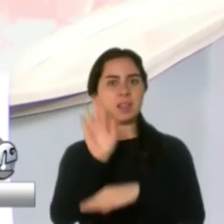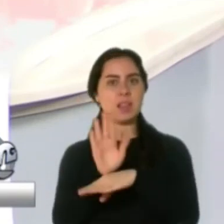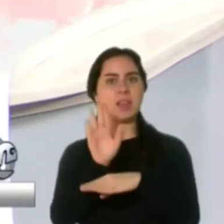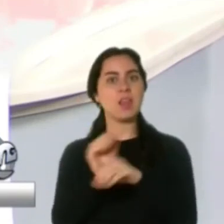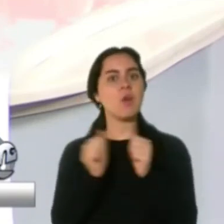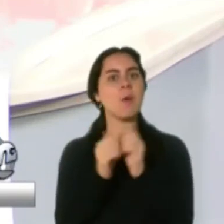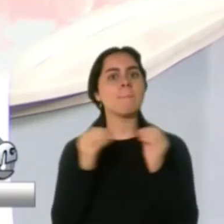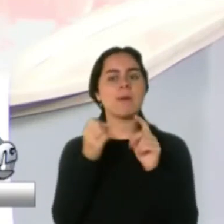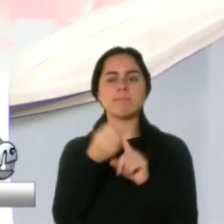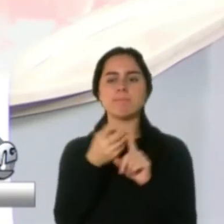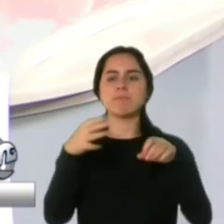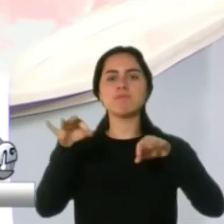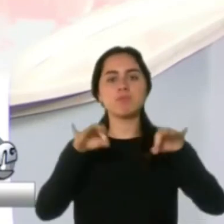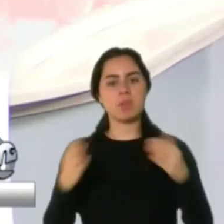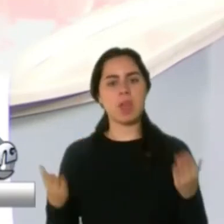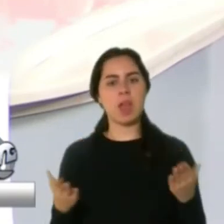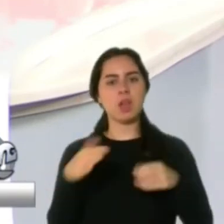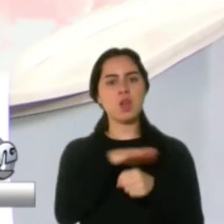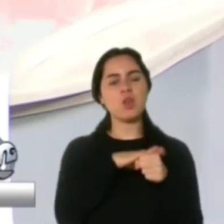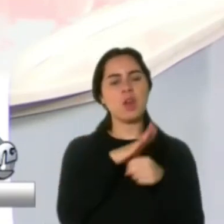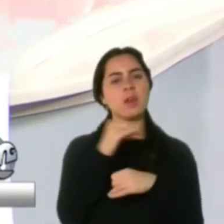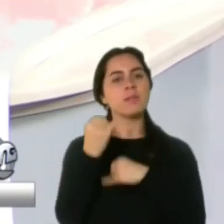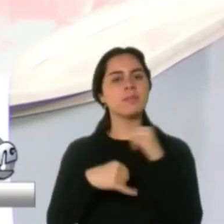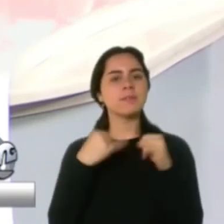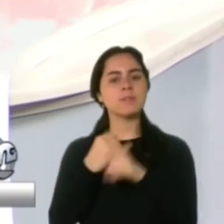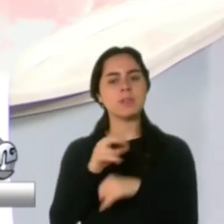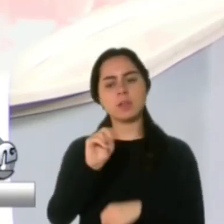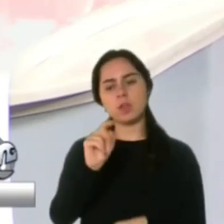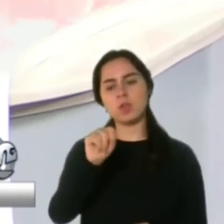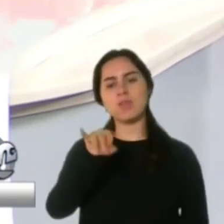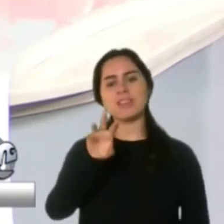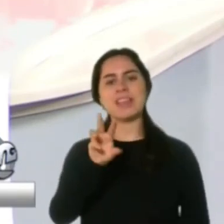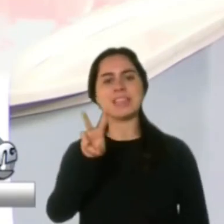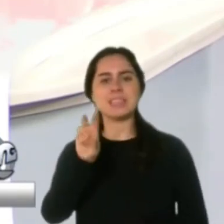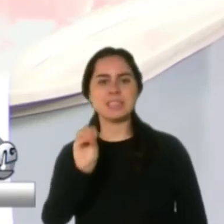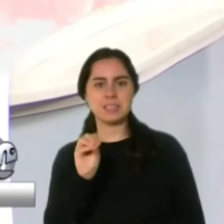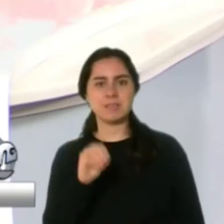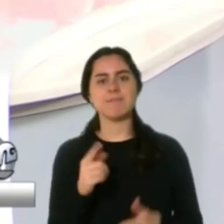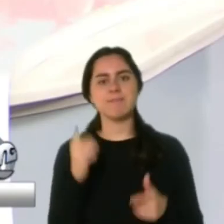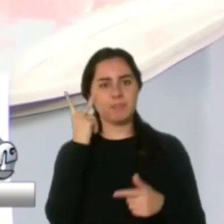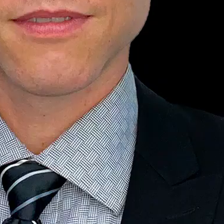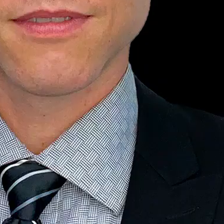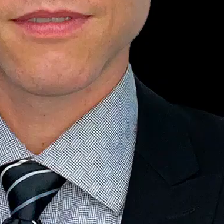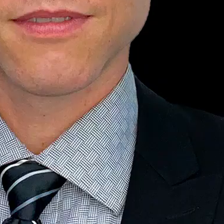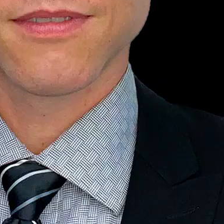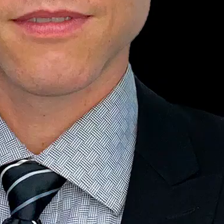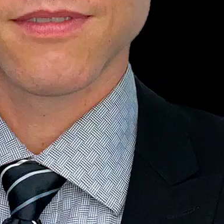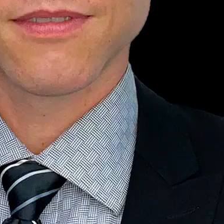con más información local e internacional en Noti6 360. Hasta entonces.